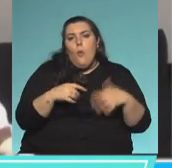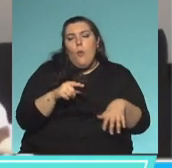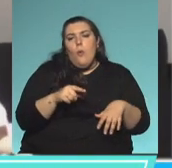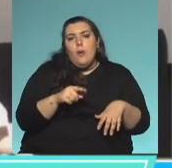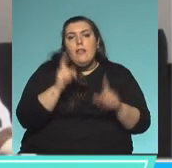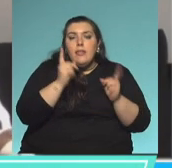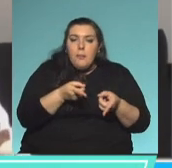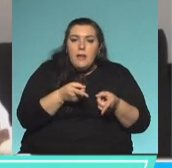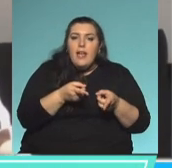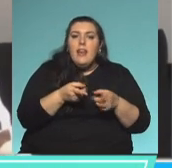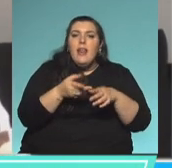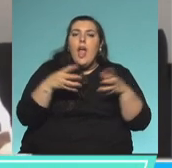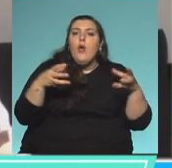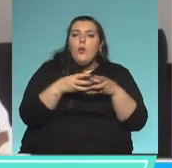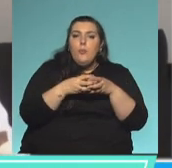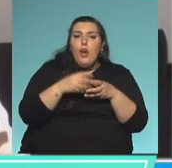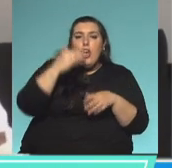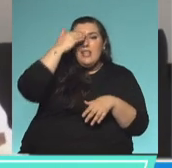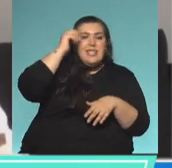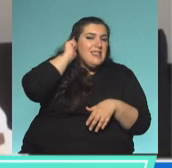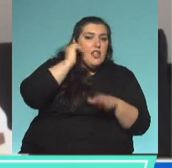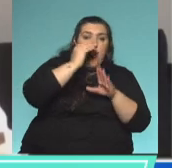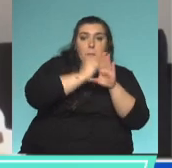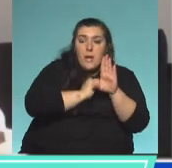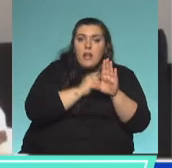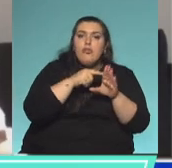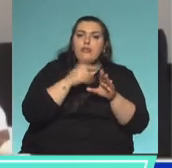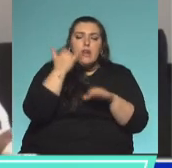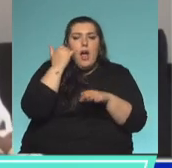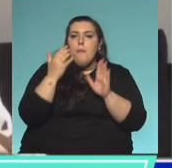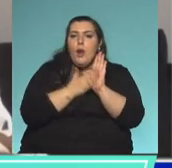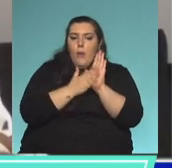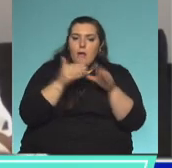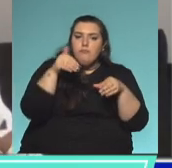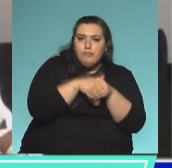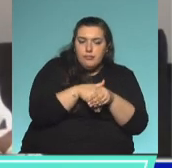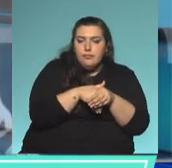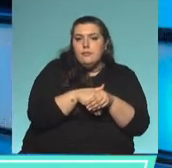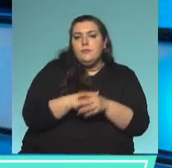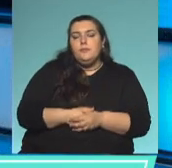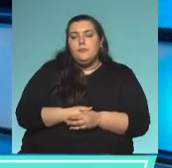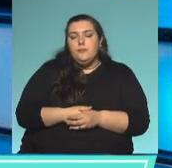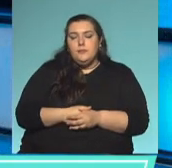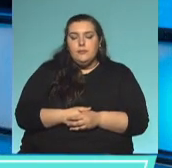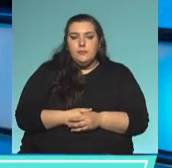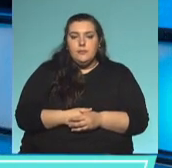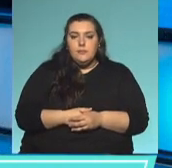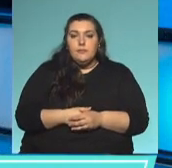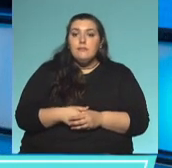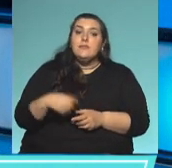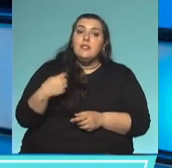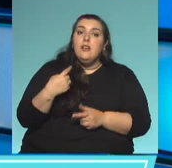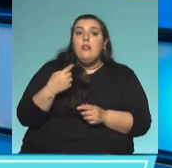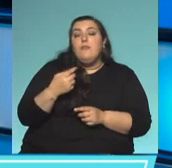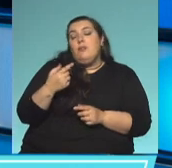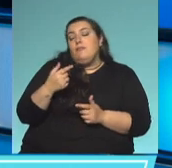la sub-15 y nada, fue una locura. Bueno, Mili, te deseamos lo mejor para tu carrera,